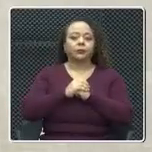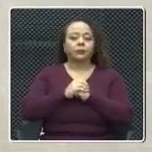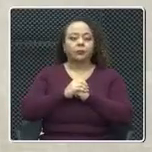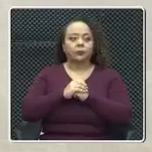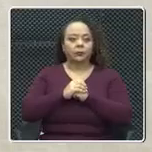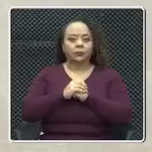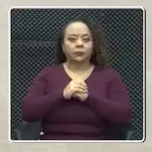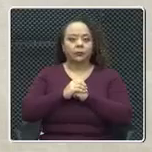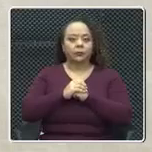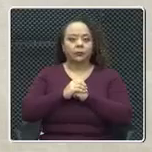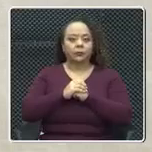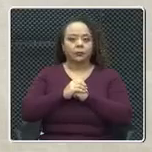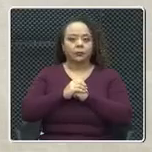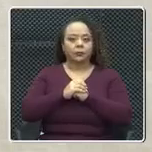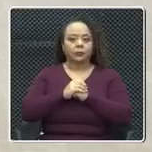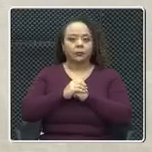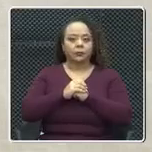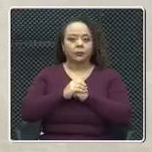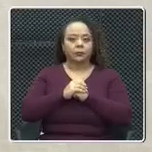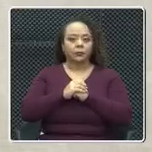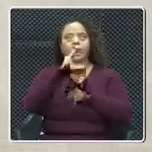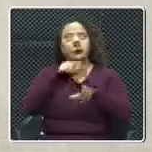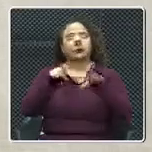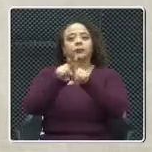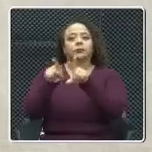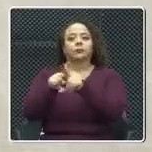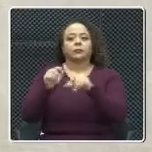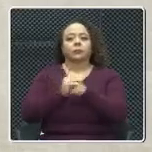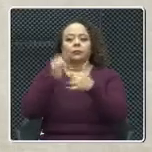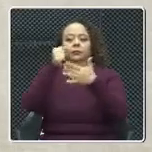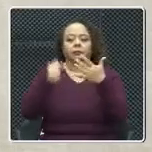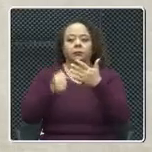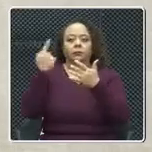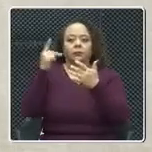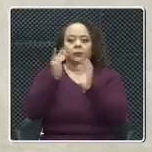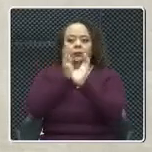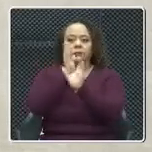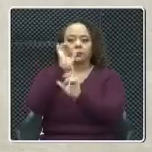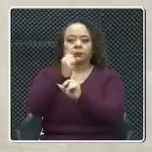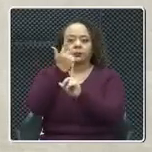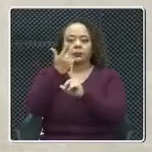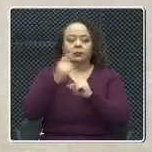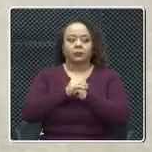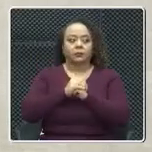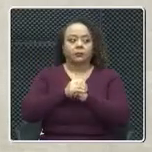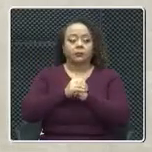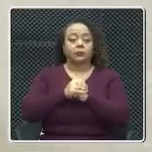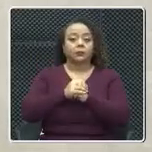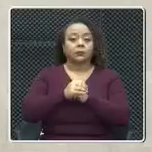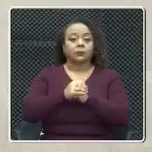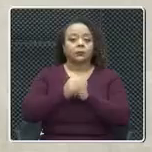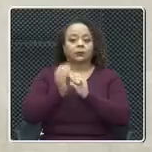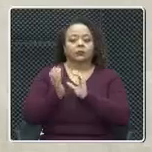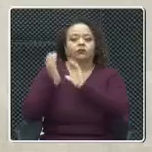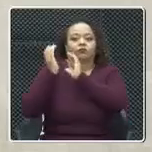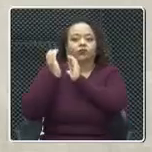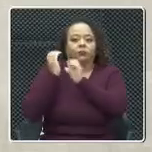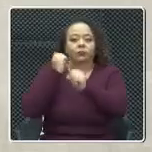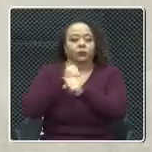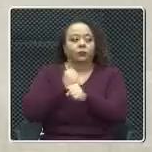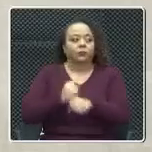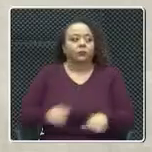una patología, okay, ¿de acuerdo? Okay. Ni tampoco es un factor de riesgo psicosocial como tal. El factor de riesgo es la sobrecarga de